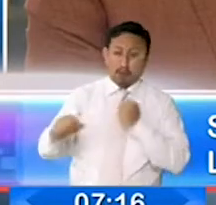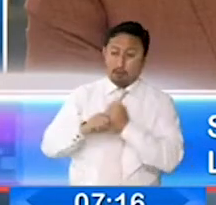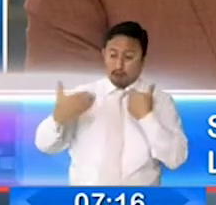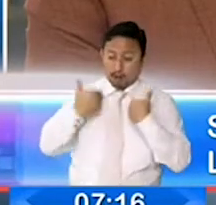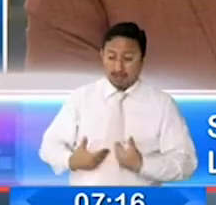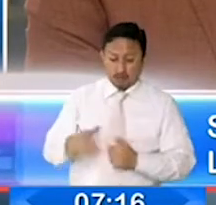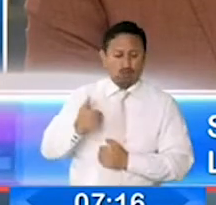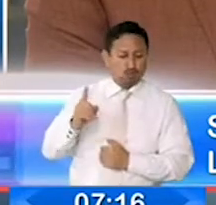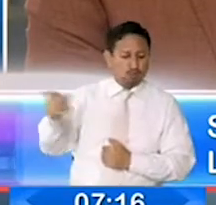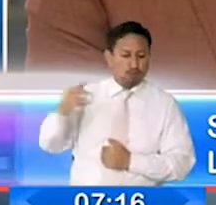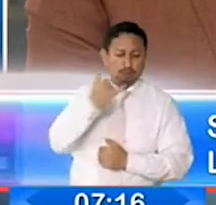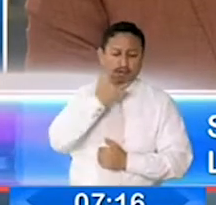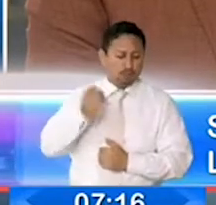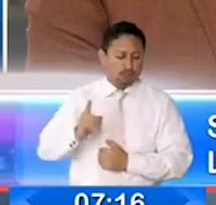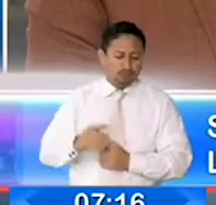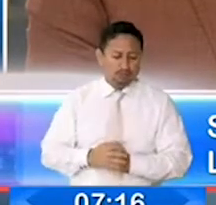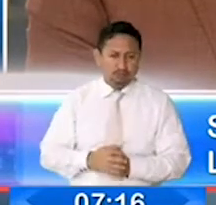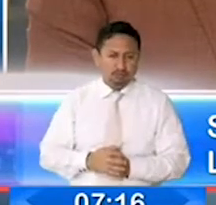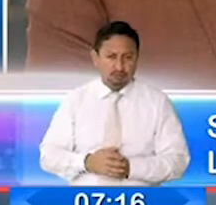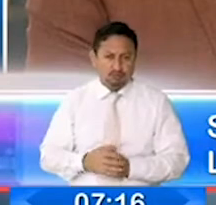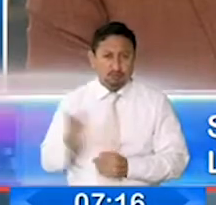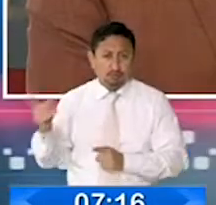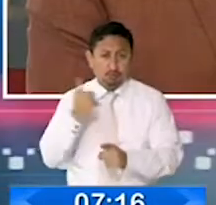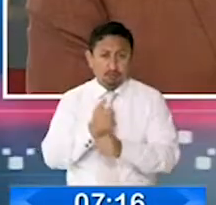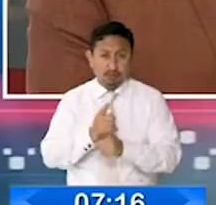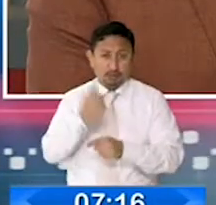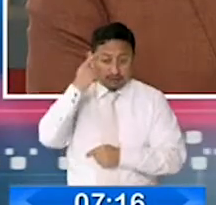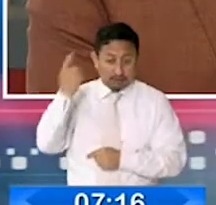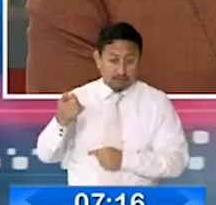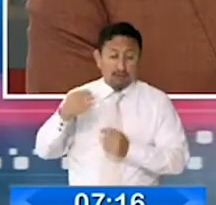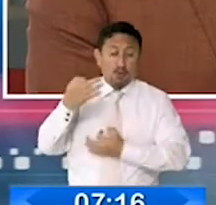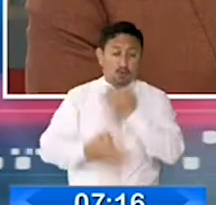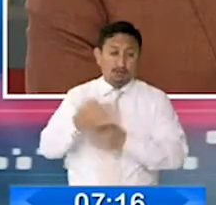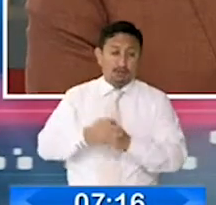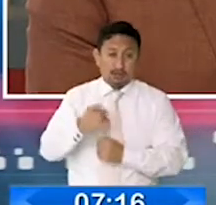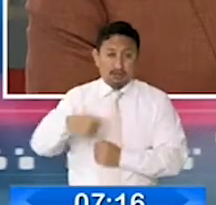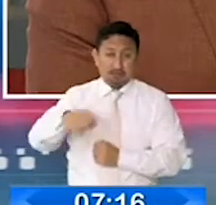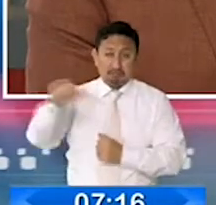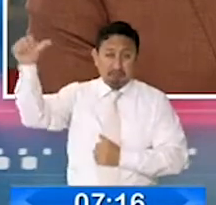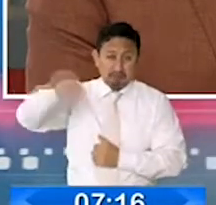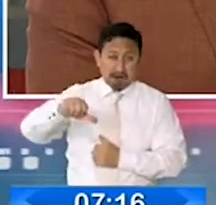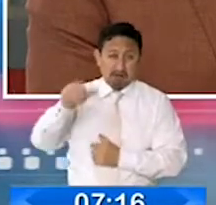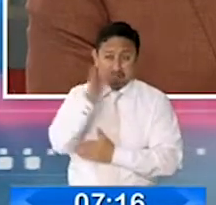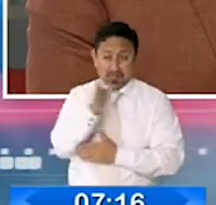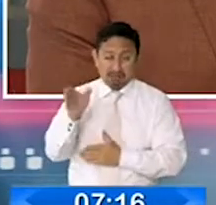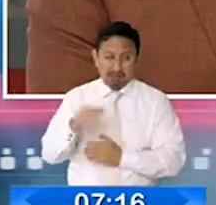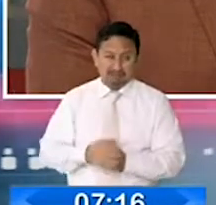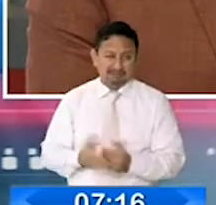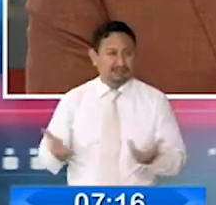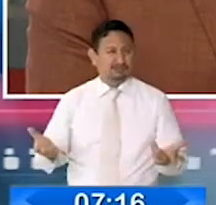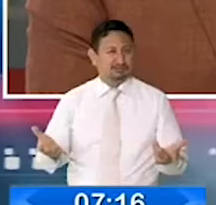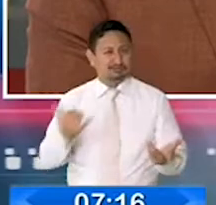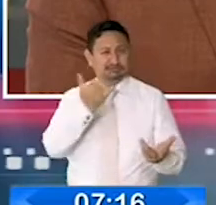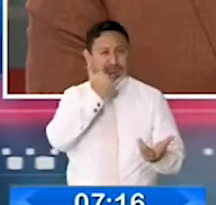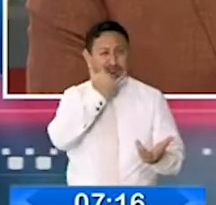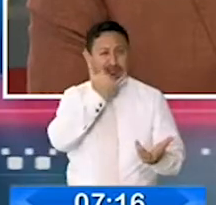a un ciudadano la resolución y por ello pensar que el sistema de justicia es ineficiente o no sirve, creo que estamos